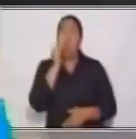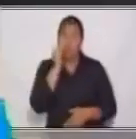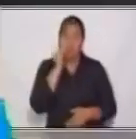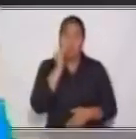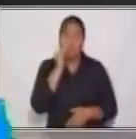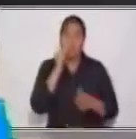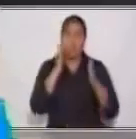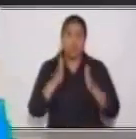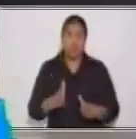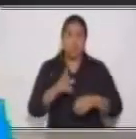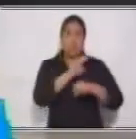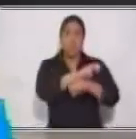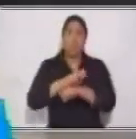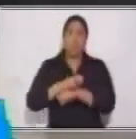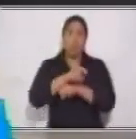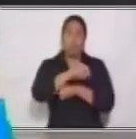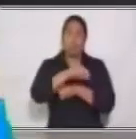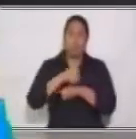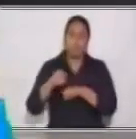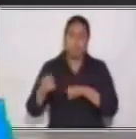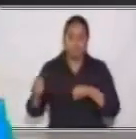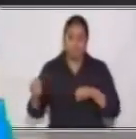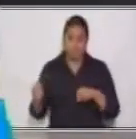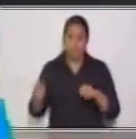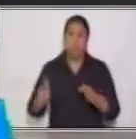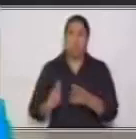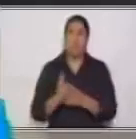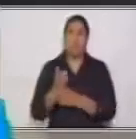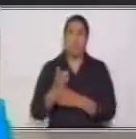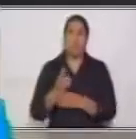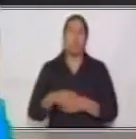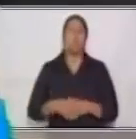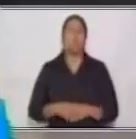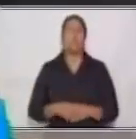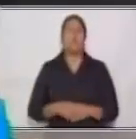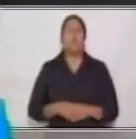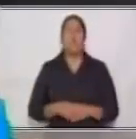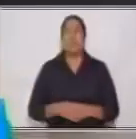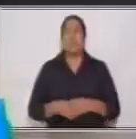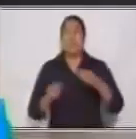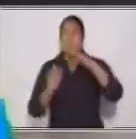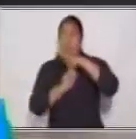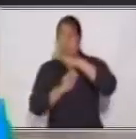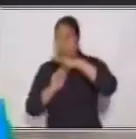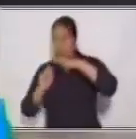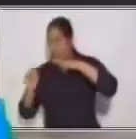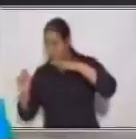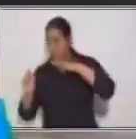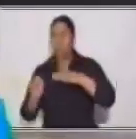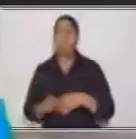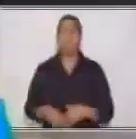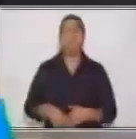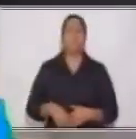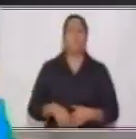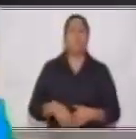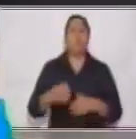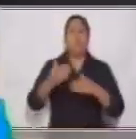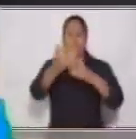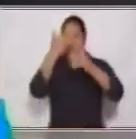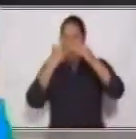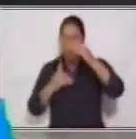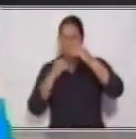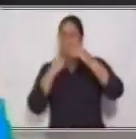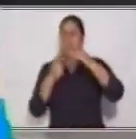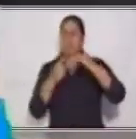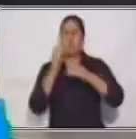Entonces, subrayamos, un hombre sembró la milpa. El hombre no cuidó la milpa.